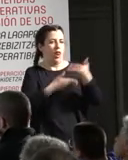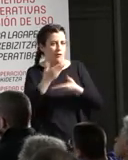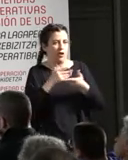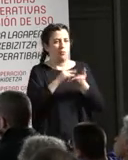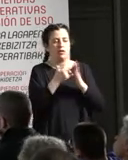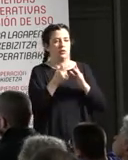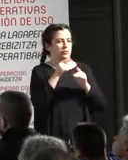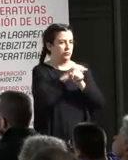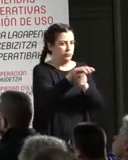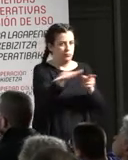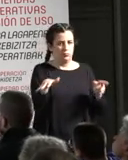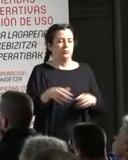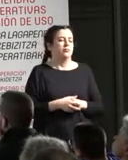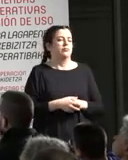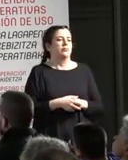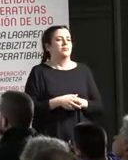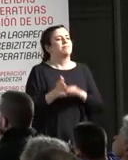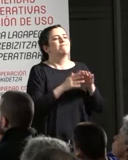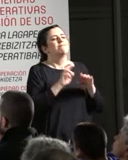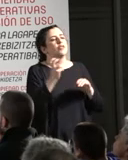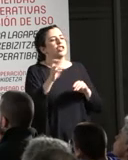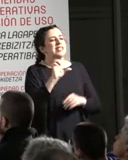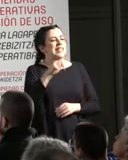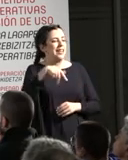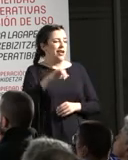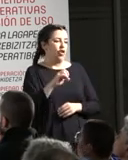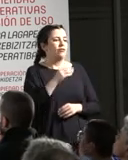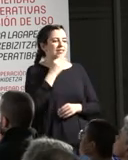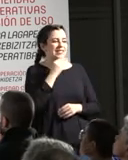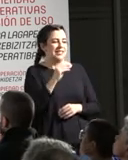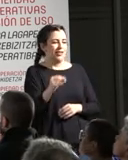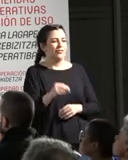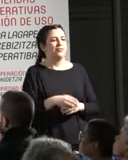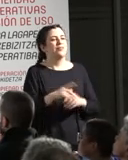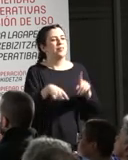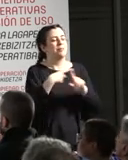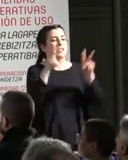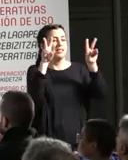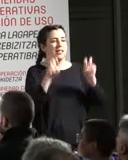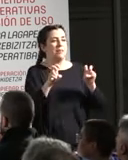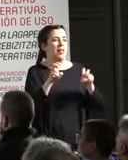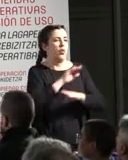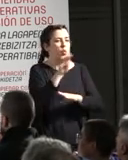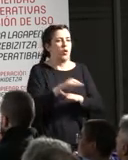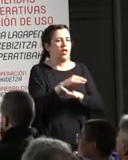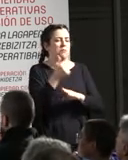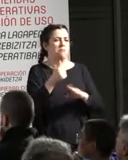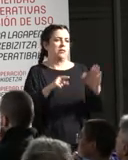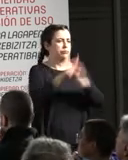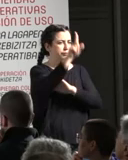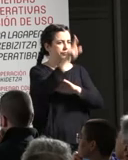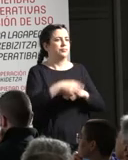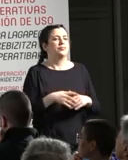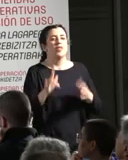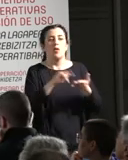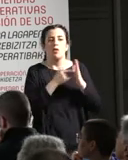parte senior, tienen servicios específicos, tienen ciertas particularidades y también está el tema de cuidados mucho más potenciado. Si ya los proyectos de por sí